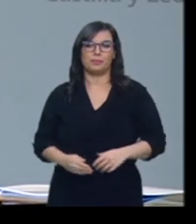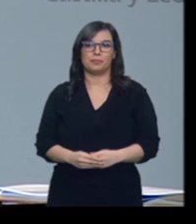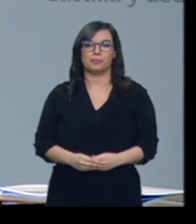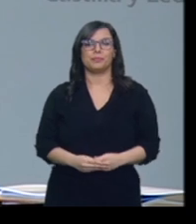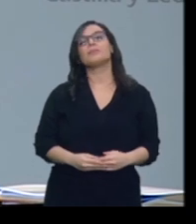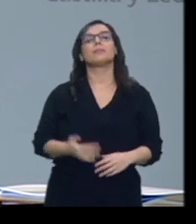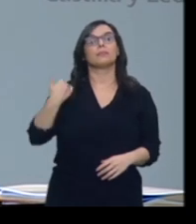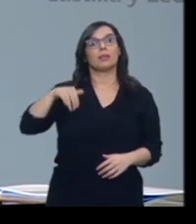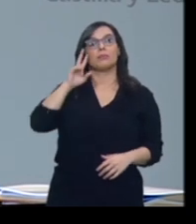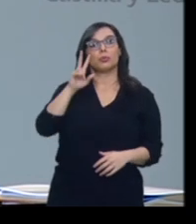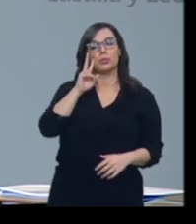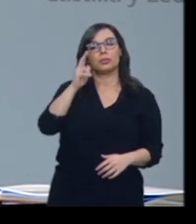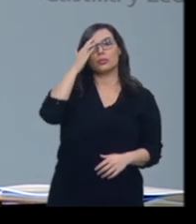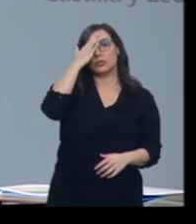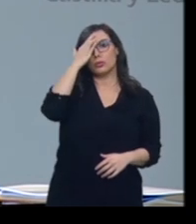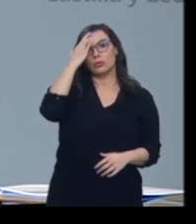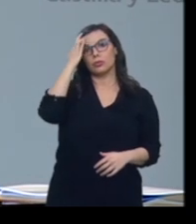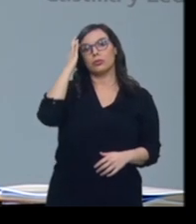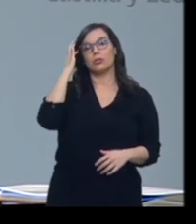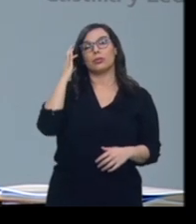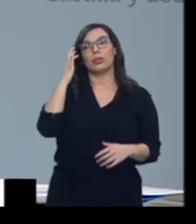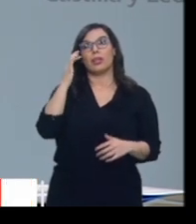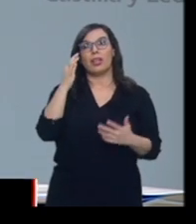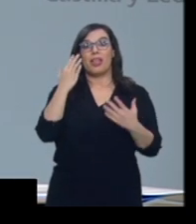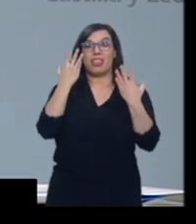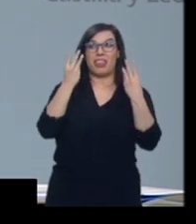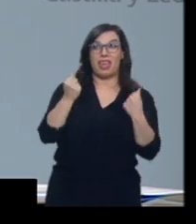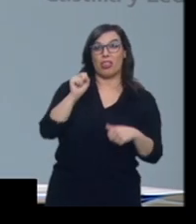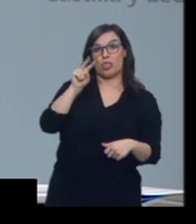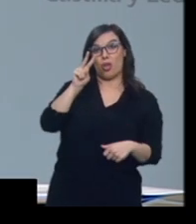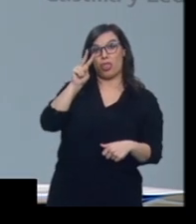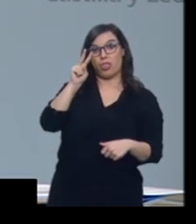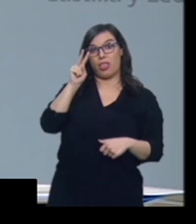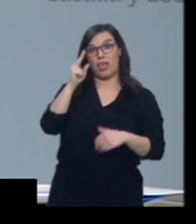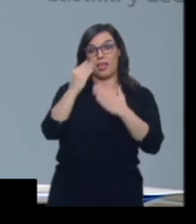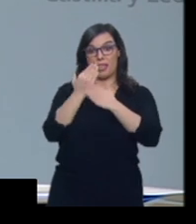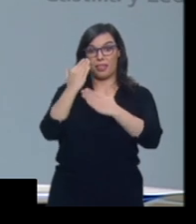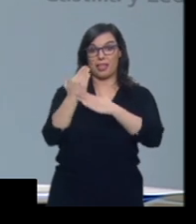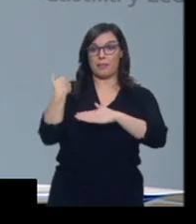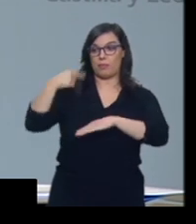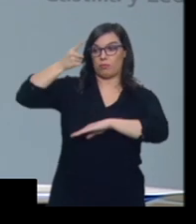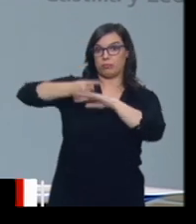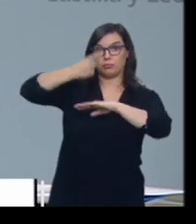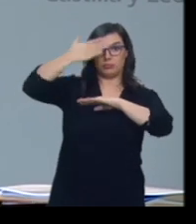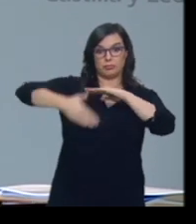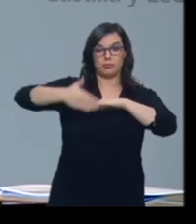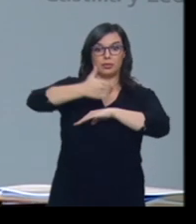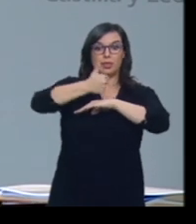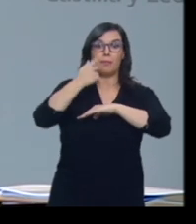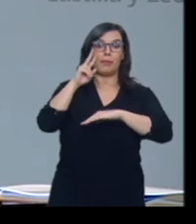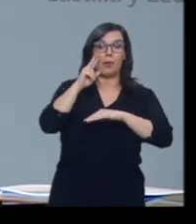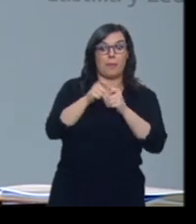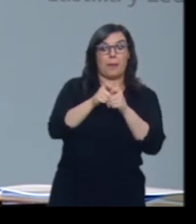Hemos visto que 12 días después del toque de queda, pues se está aplanando.